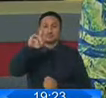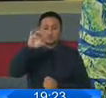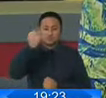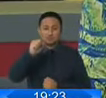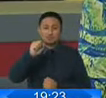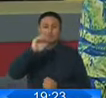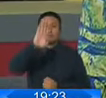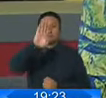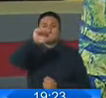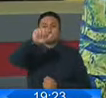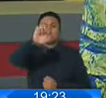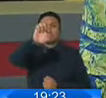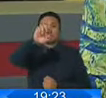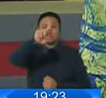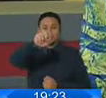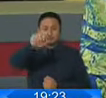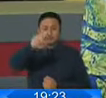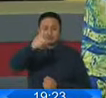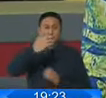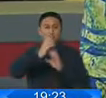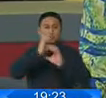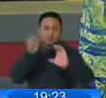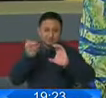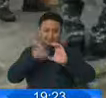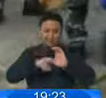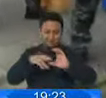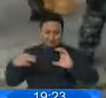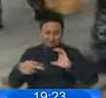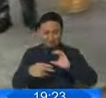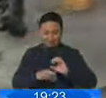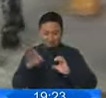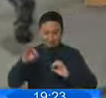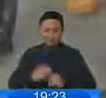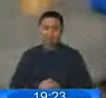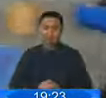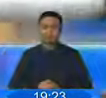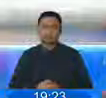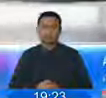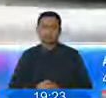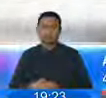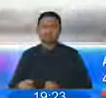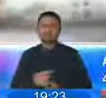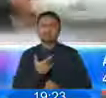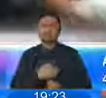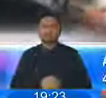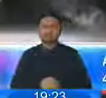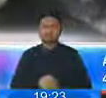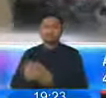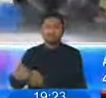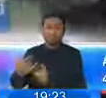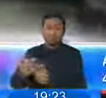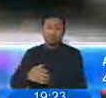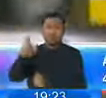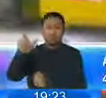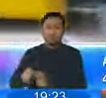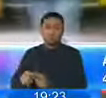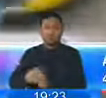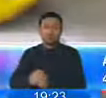Las sustancias se hallaron en un bus interprovincial. Como que le desafiaron a la suerte, según el reporte del ayudante de la